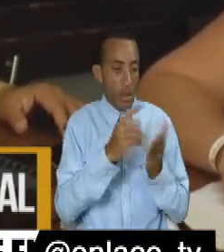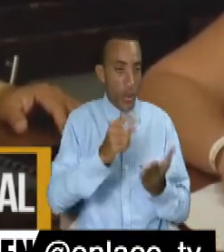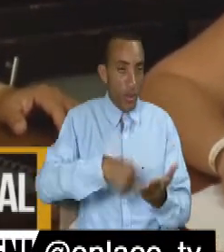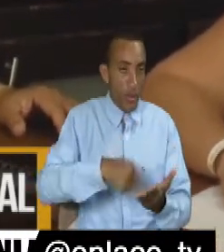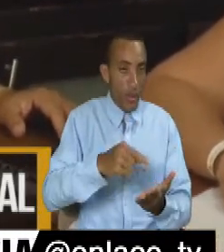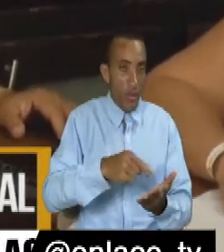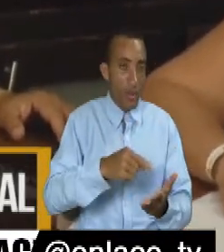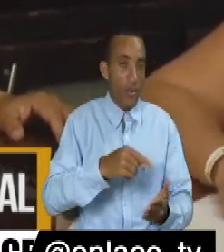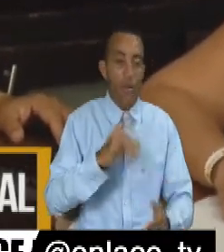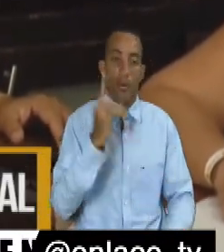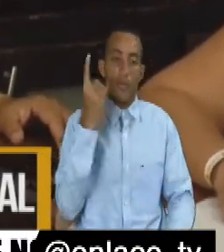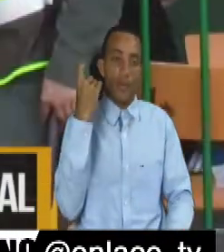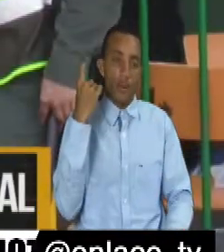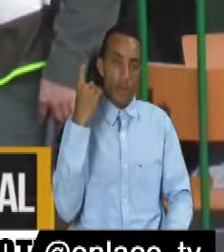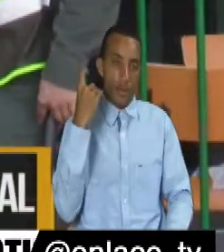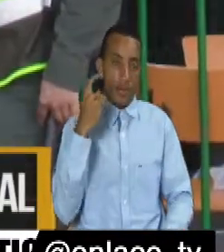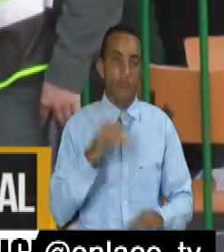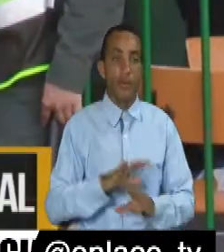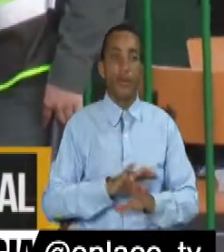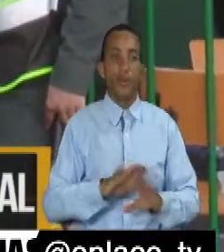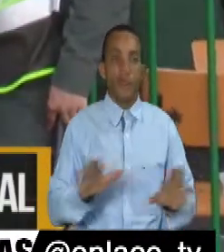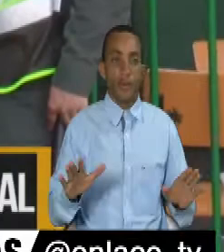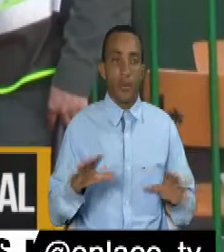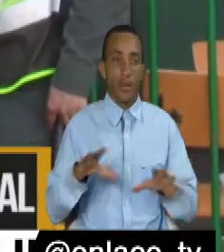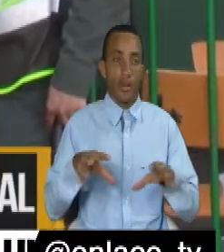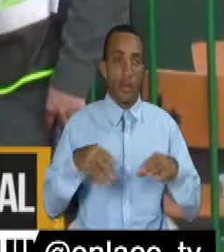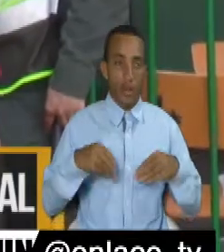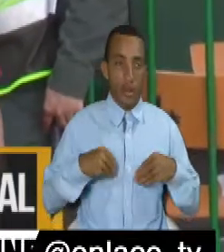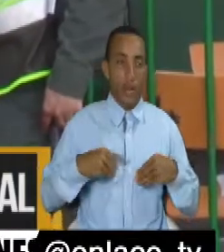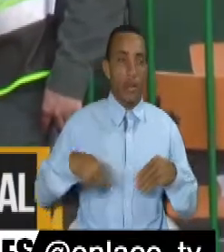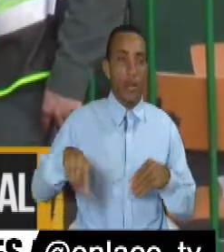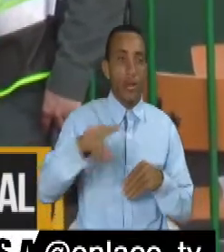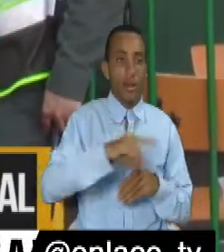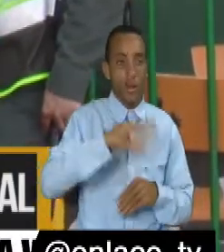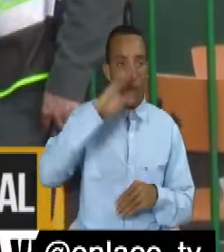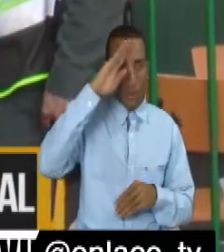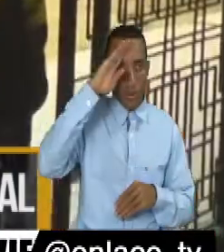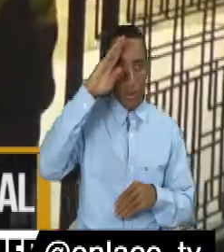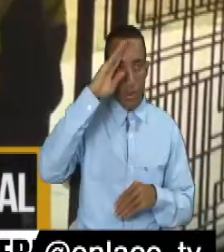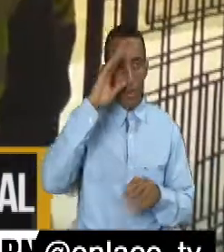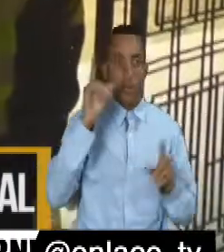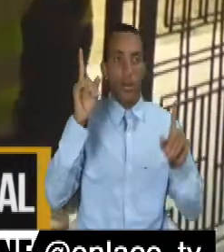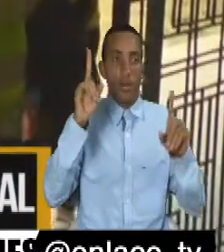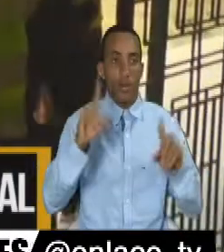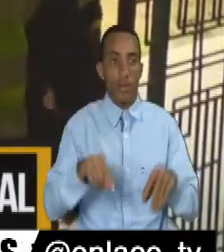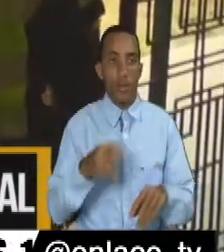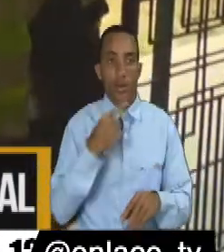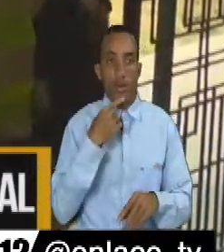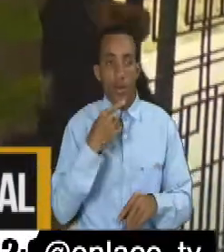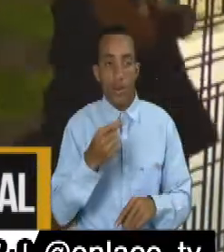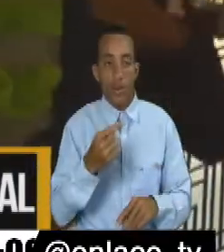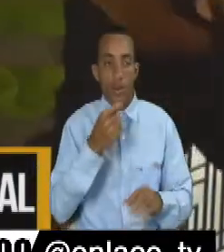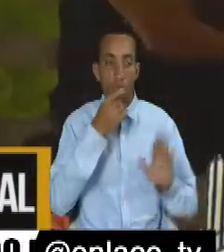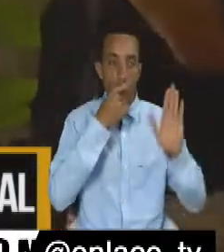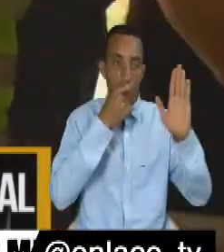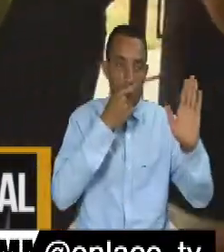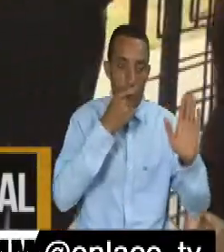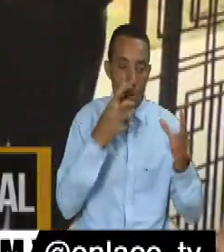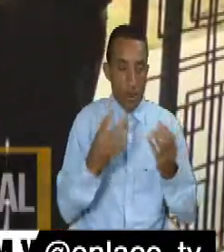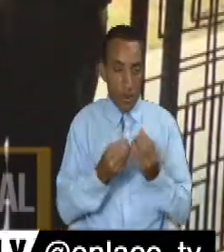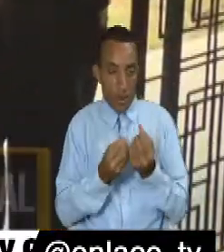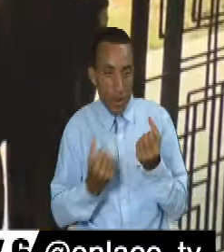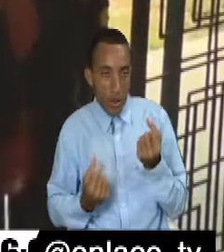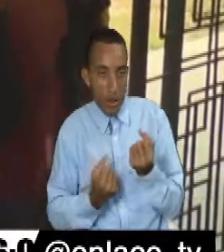primera autoridad del municipio, la medida ya fue acatada por los oficiales de la policía, quienes también ya tienen listos los refuerzos para los